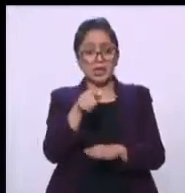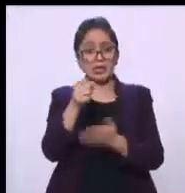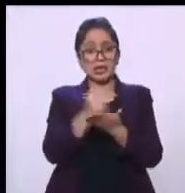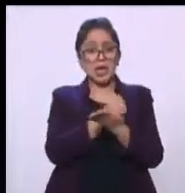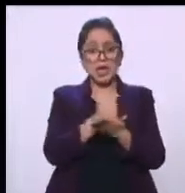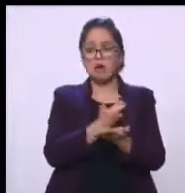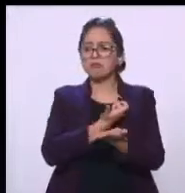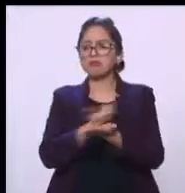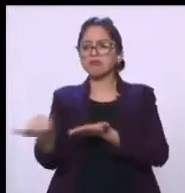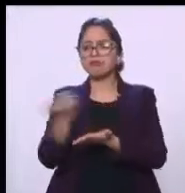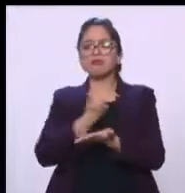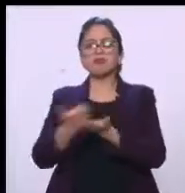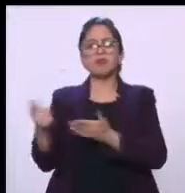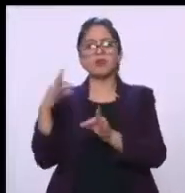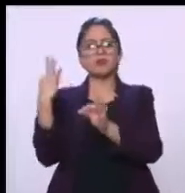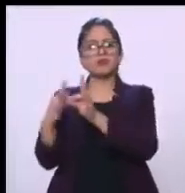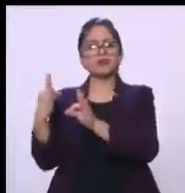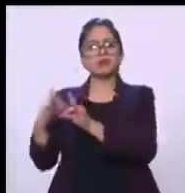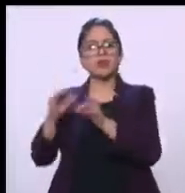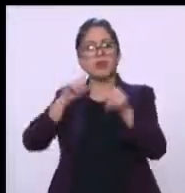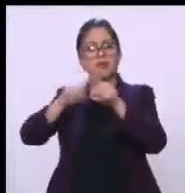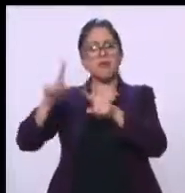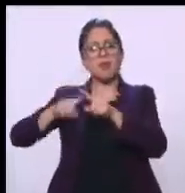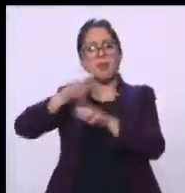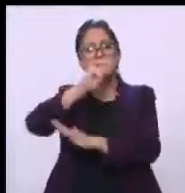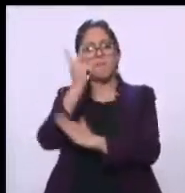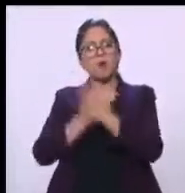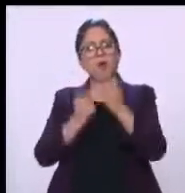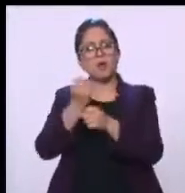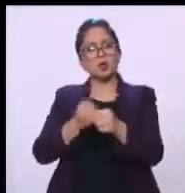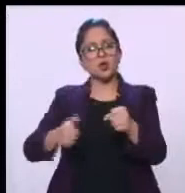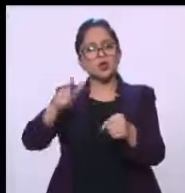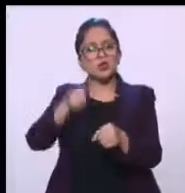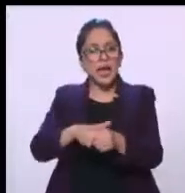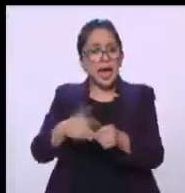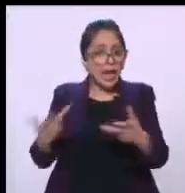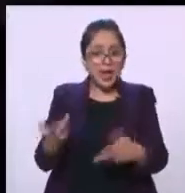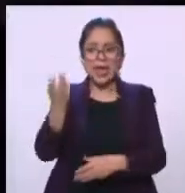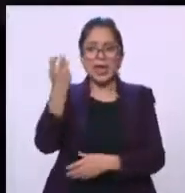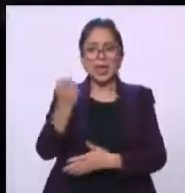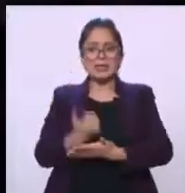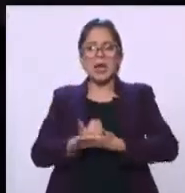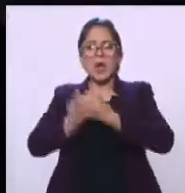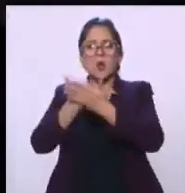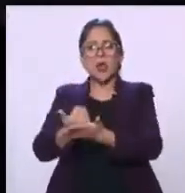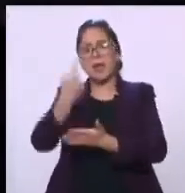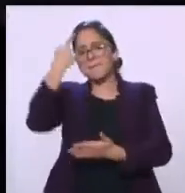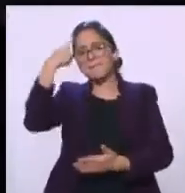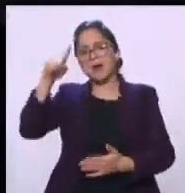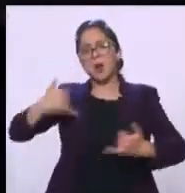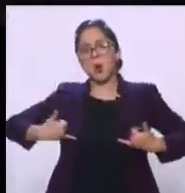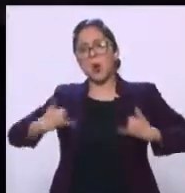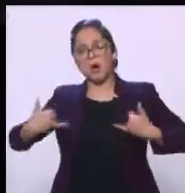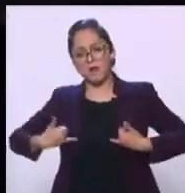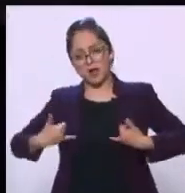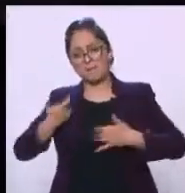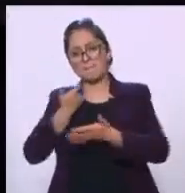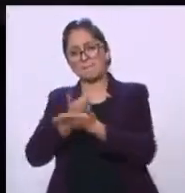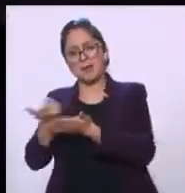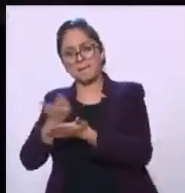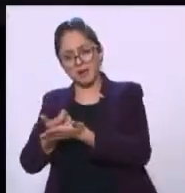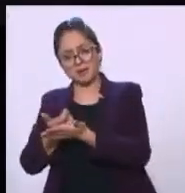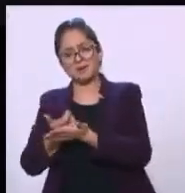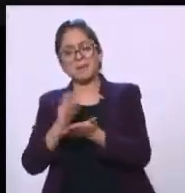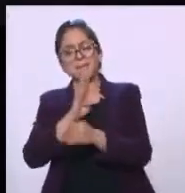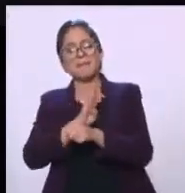destinan a través de los programas sociales, que esta es una importante modificación legal para apoyar la agencia joven. Y finalmente está ahorita